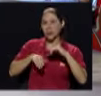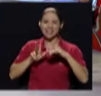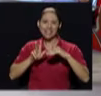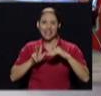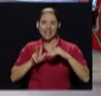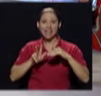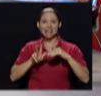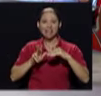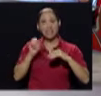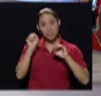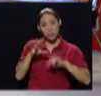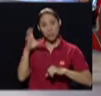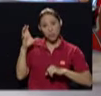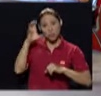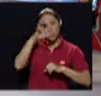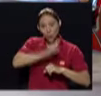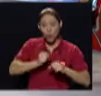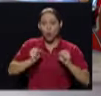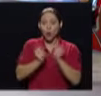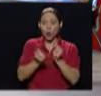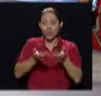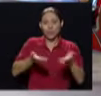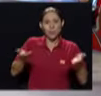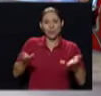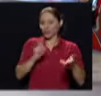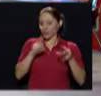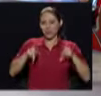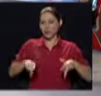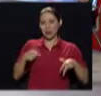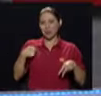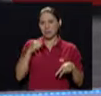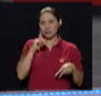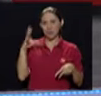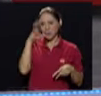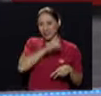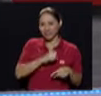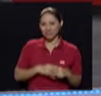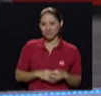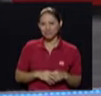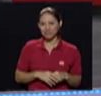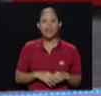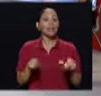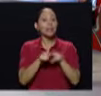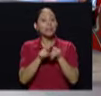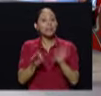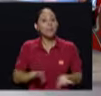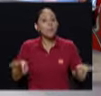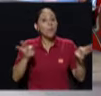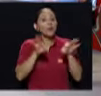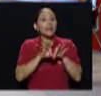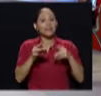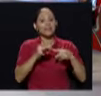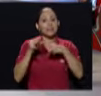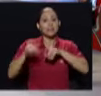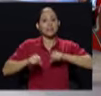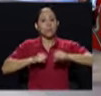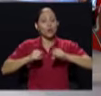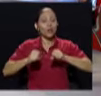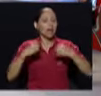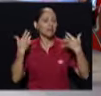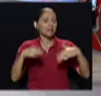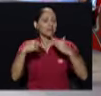menores a magnitudes de 3, detectables con instrumentos. Creo que es importante mencionar también que la esmología es muy